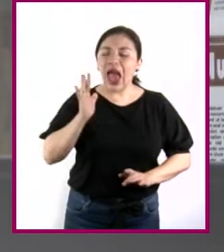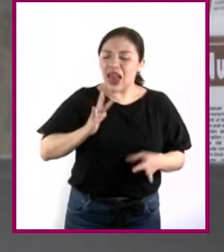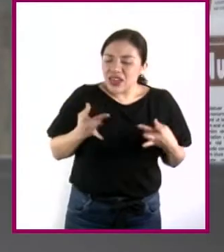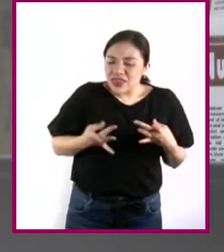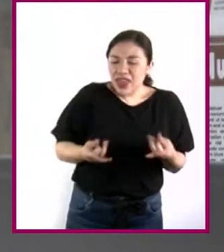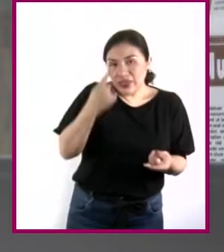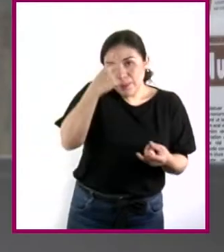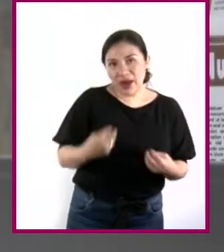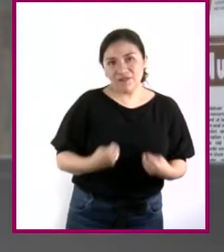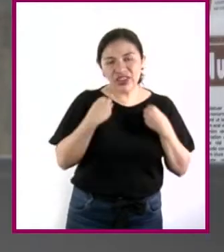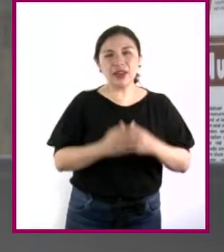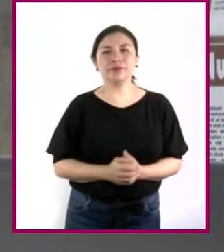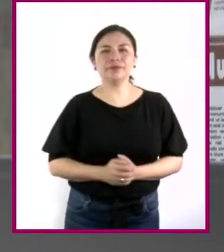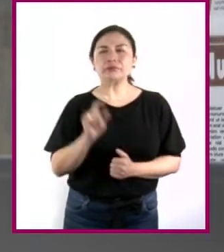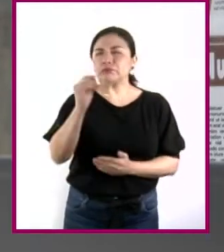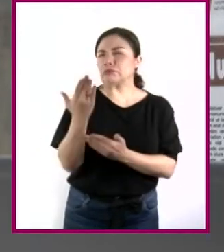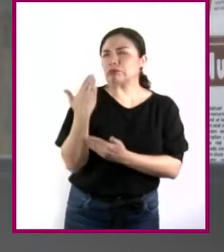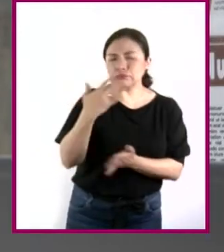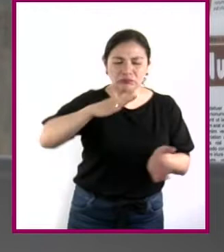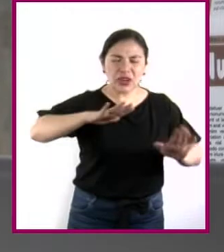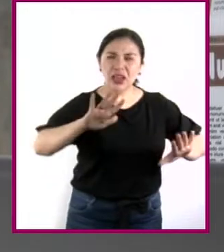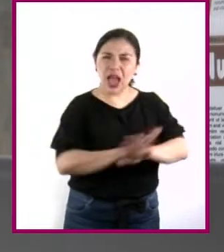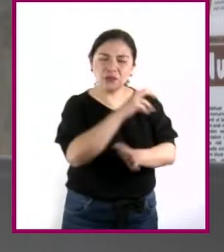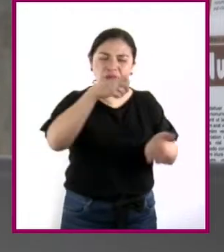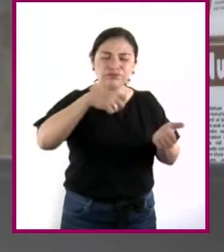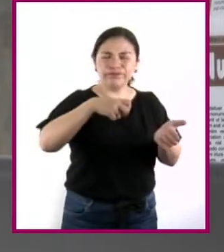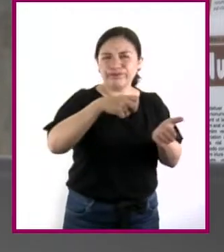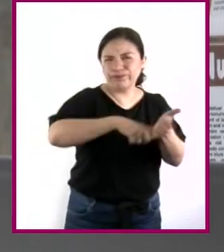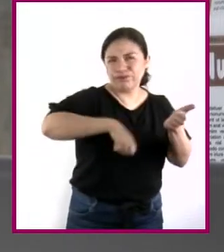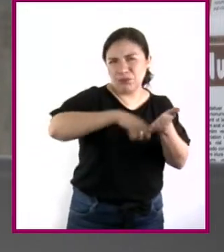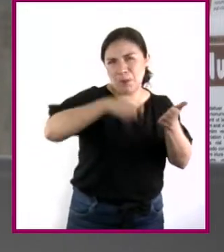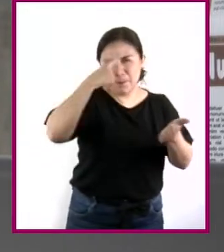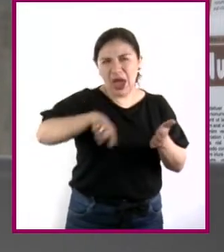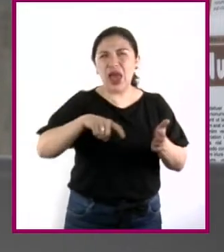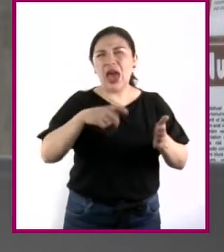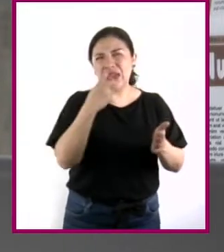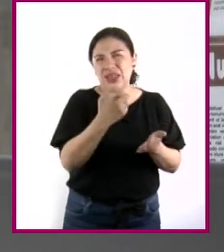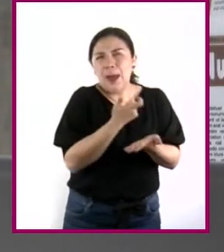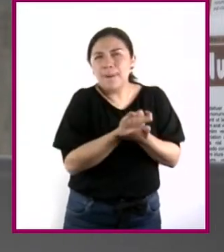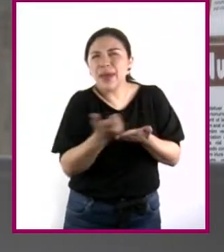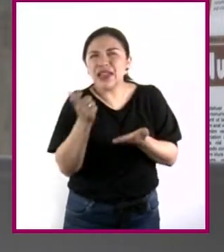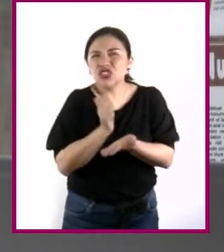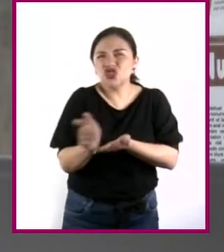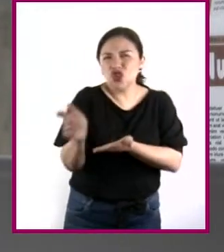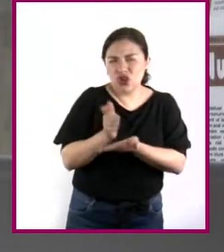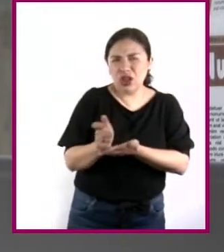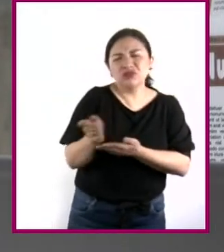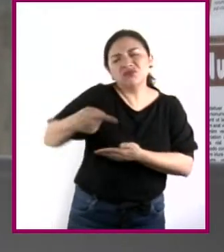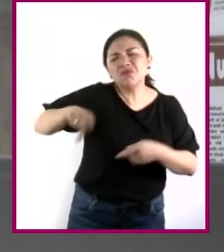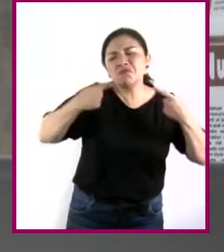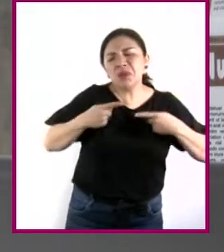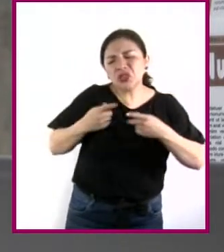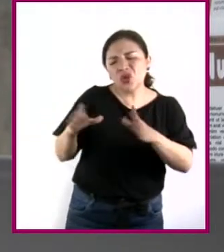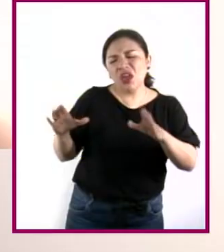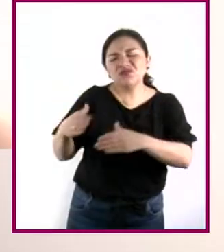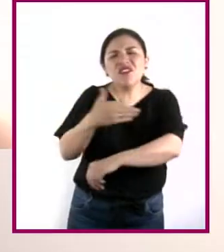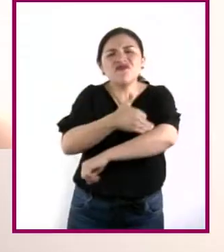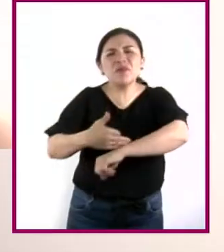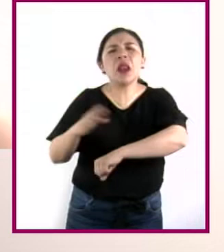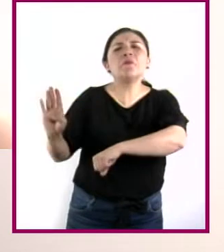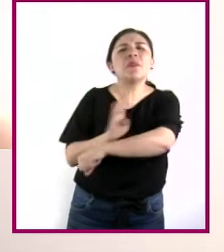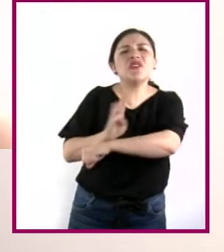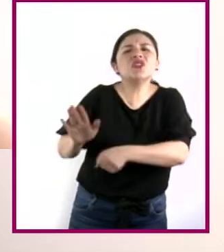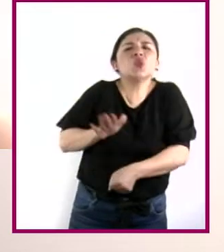vida. Y con la reciente reforma al régimen de pensiones, ¿de qué manera se beneficia a los trabajadores y a sus familias? Ok,